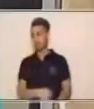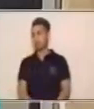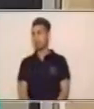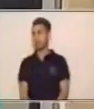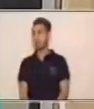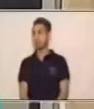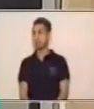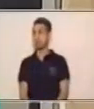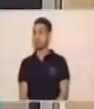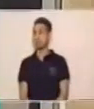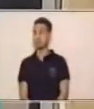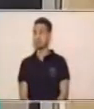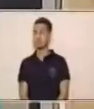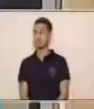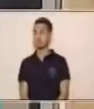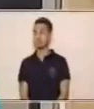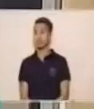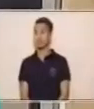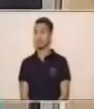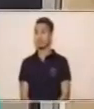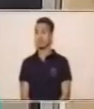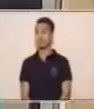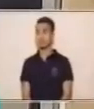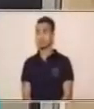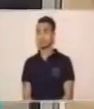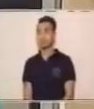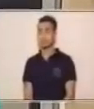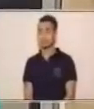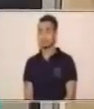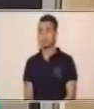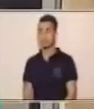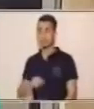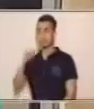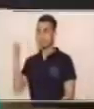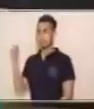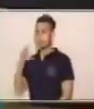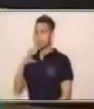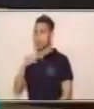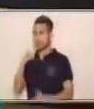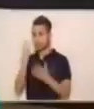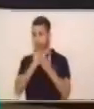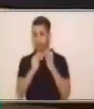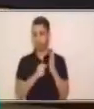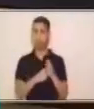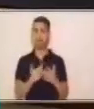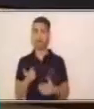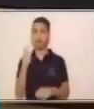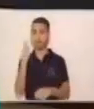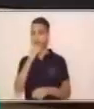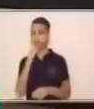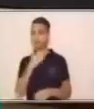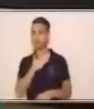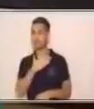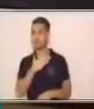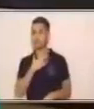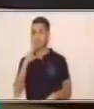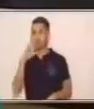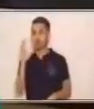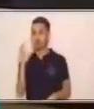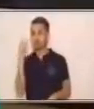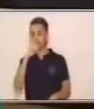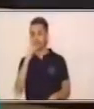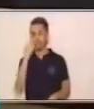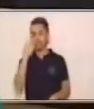Tenemos a otra niña que se llama Rosita. ¿Cómo se llama ella?